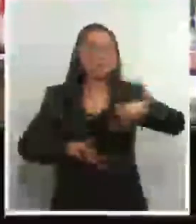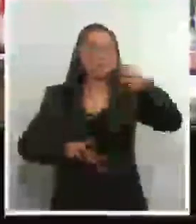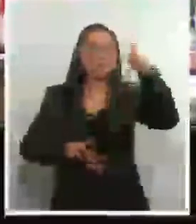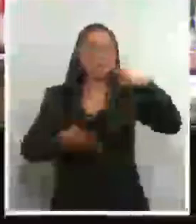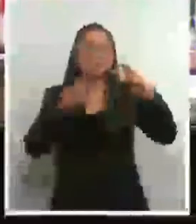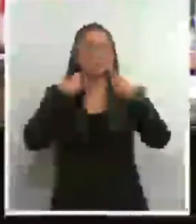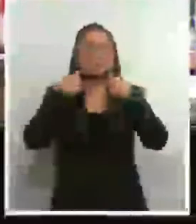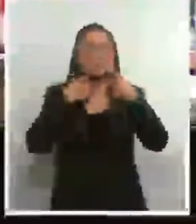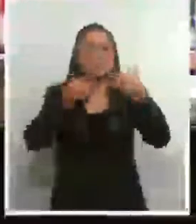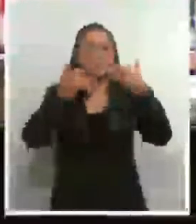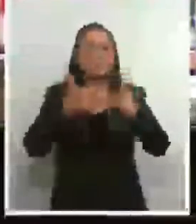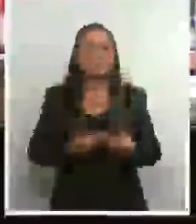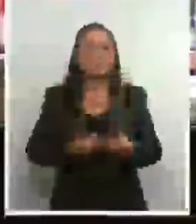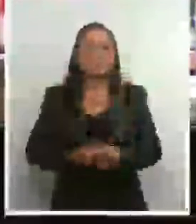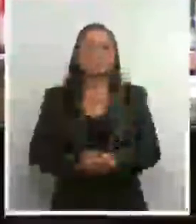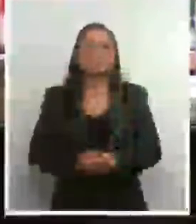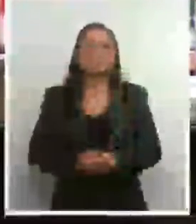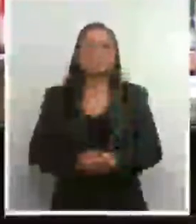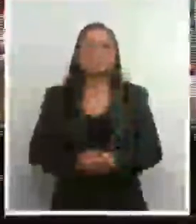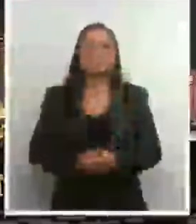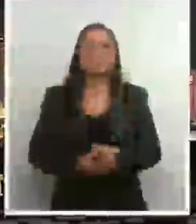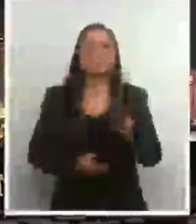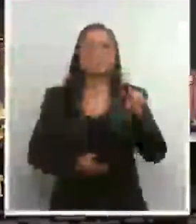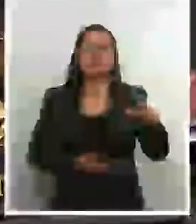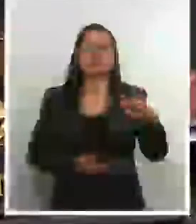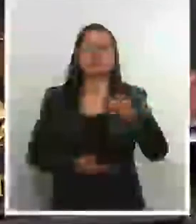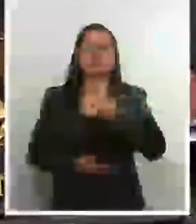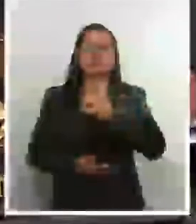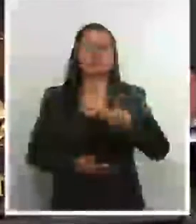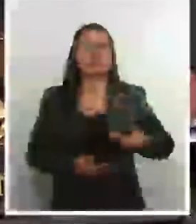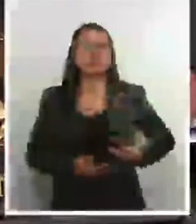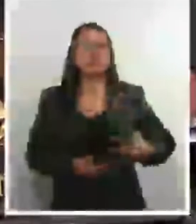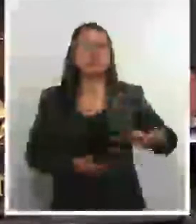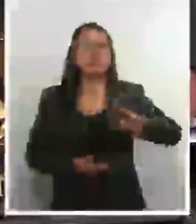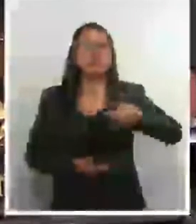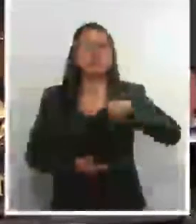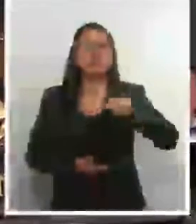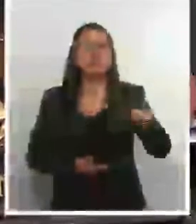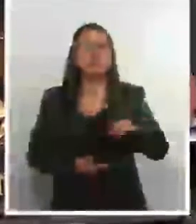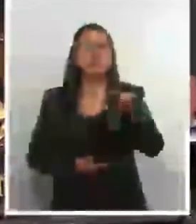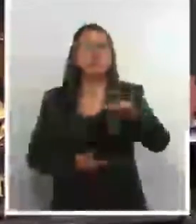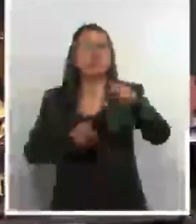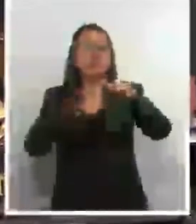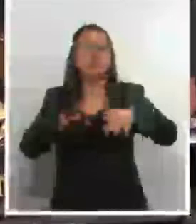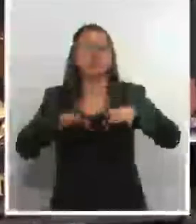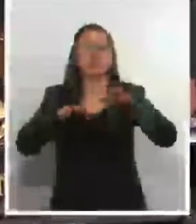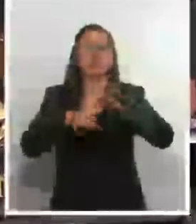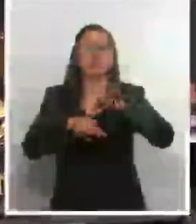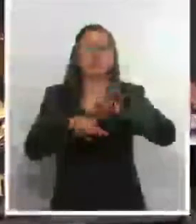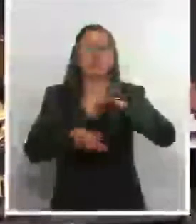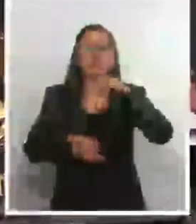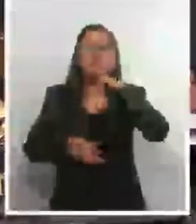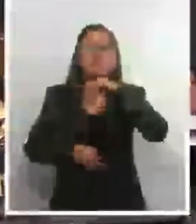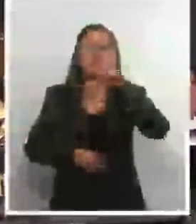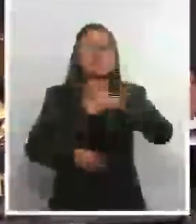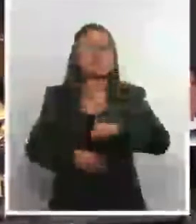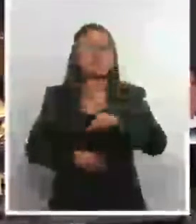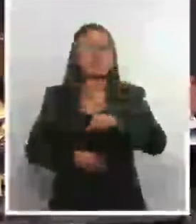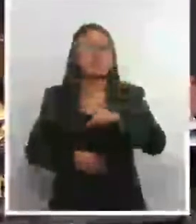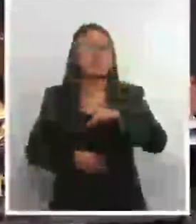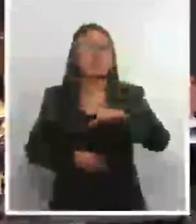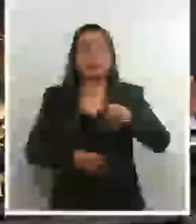admite a discusión las reservas. Por instrucciones de la Presidencia, en votación económica, se consulta